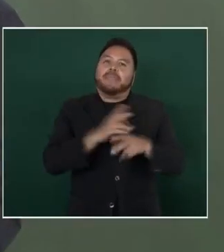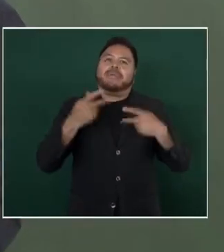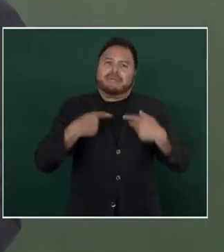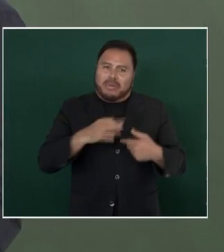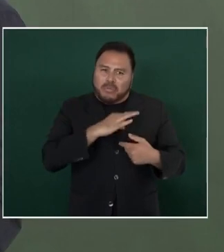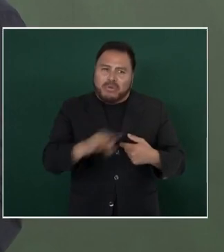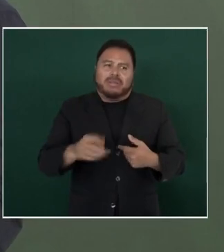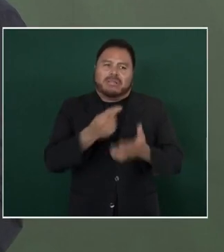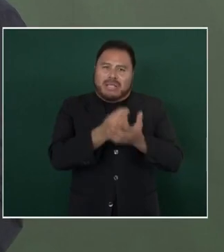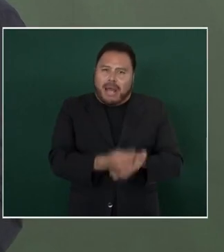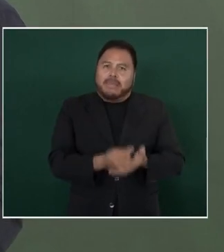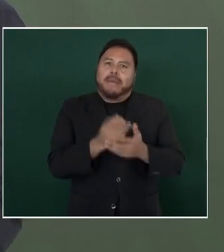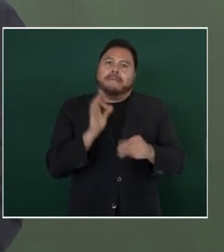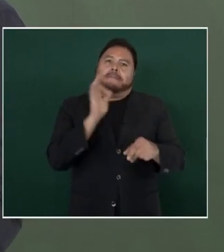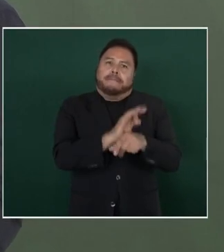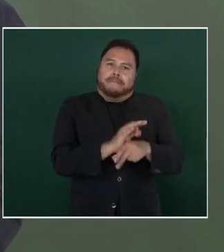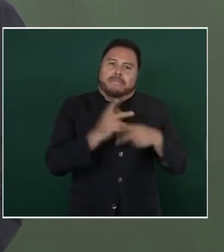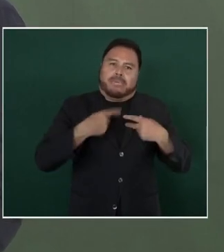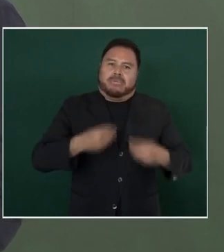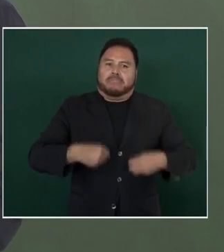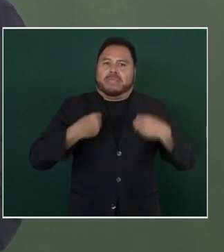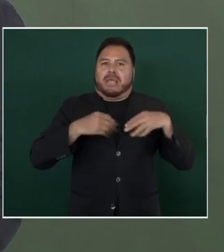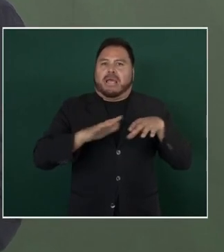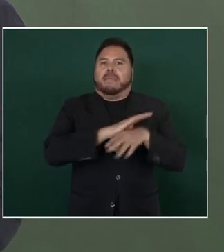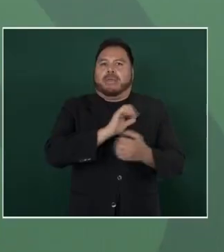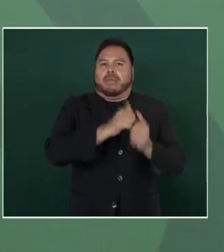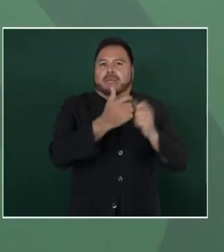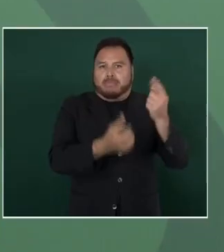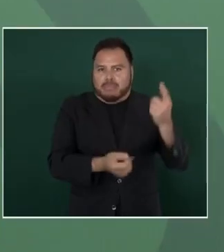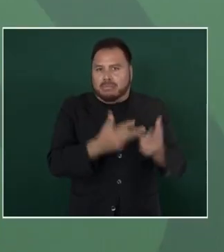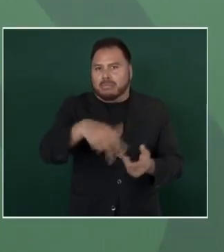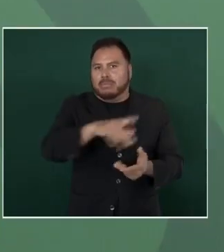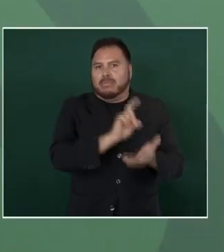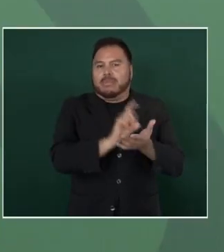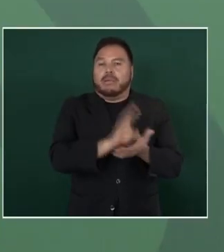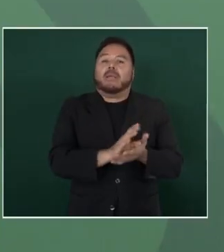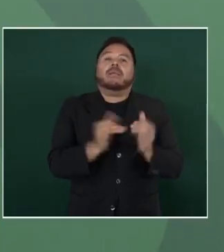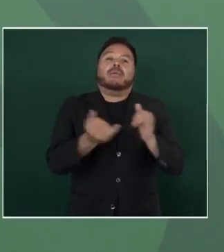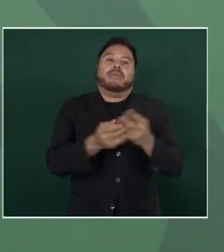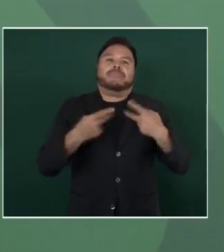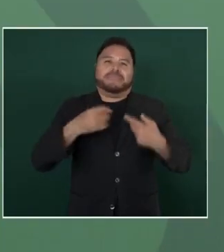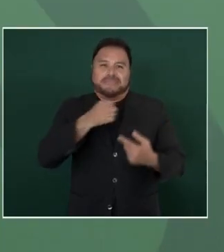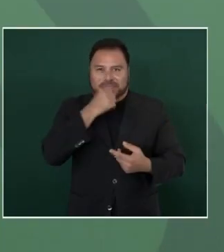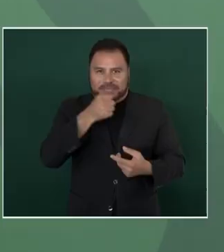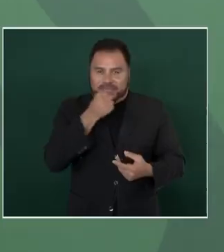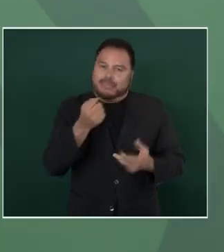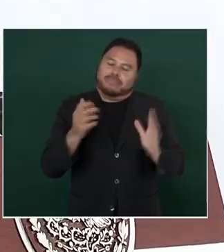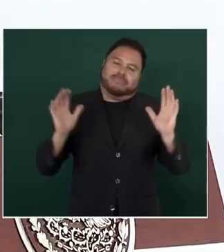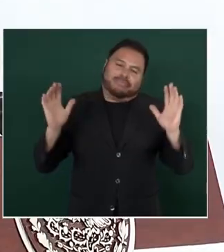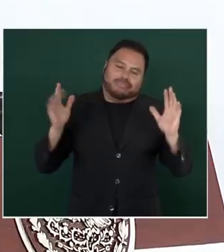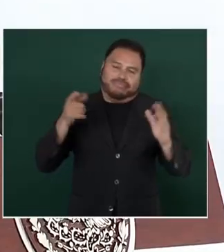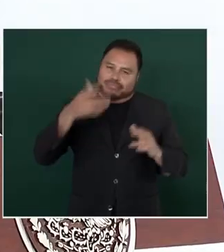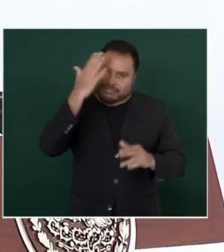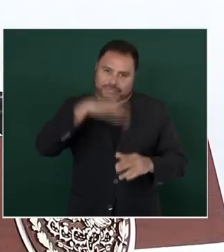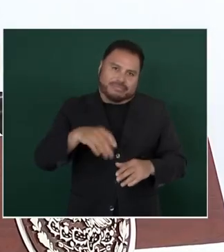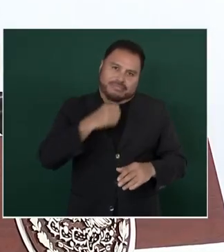rehabilitación de los discapacitados. Los adultos mayores, ni decirles.